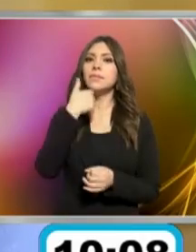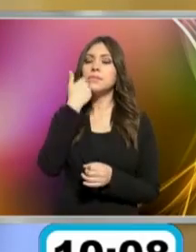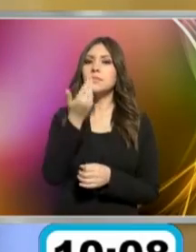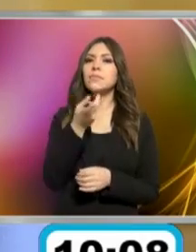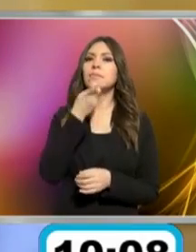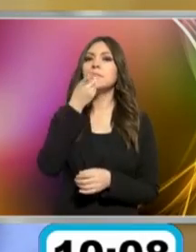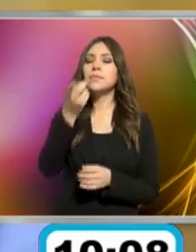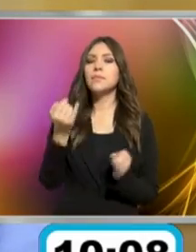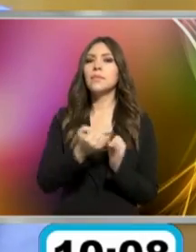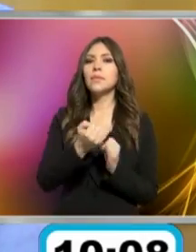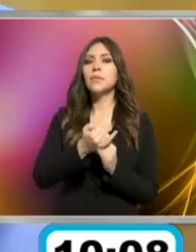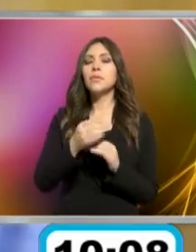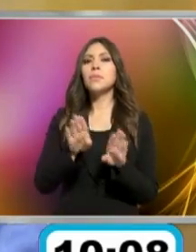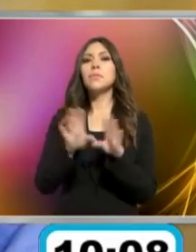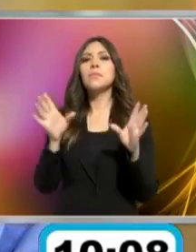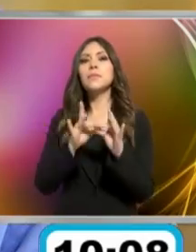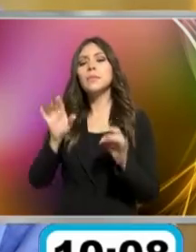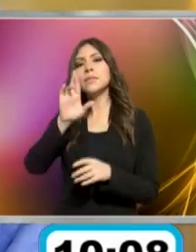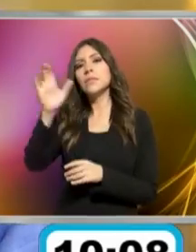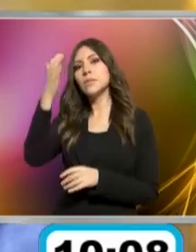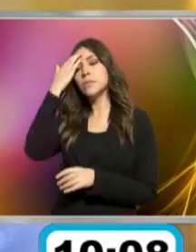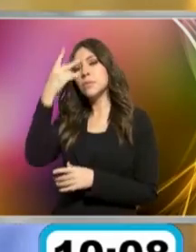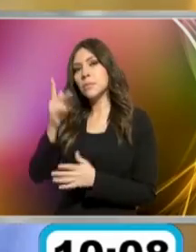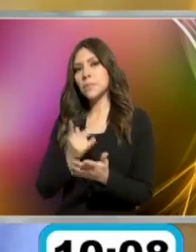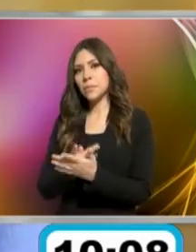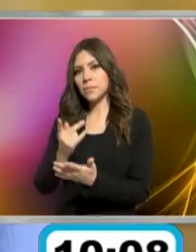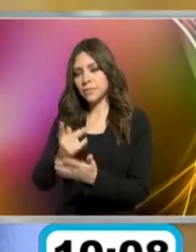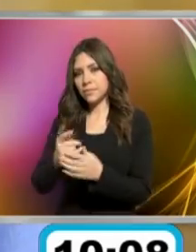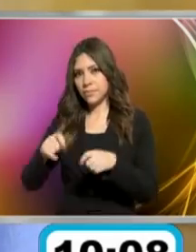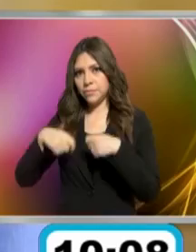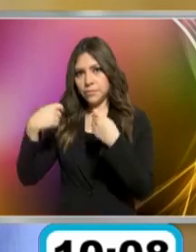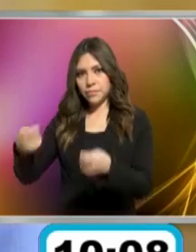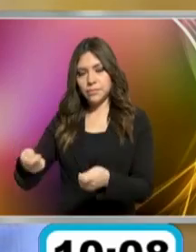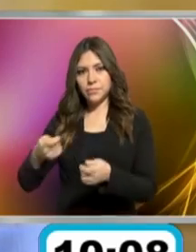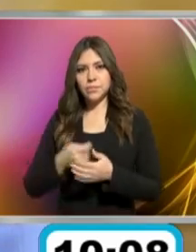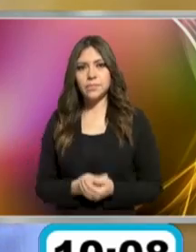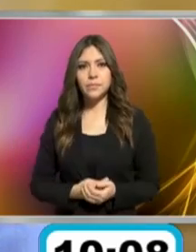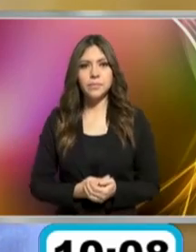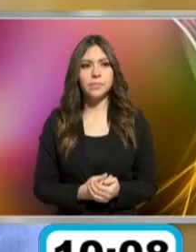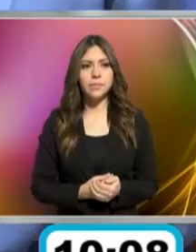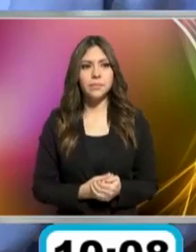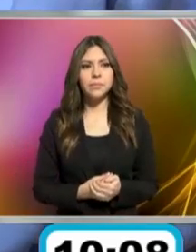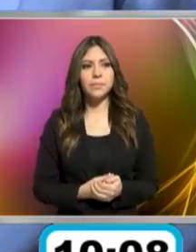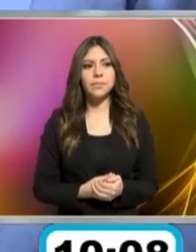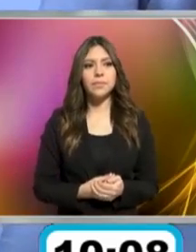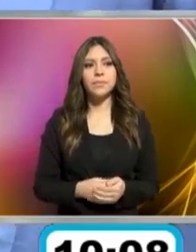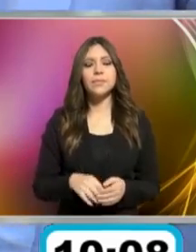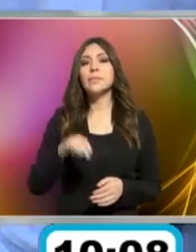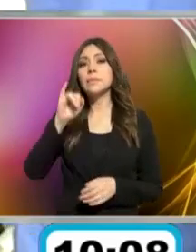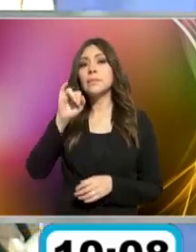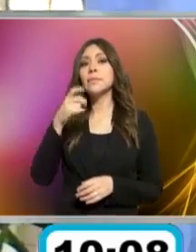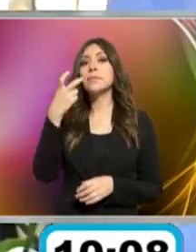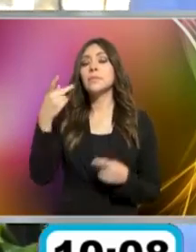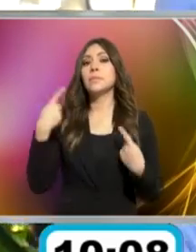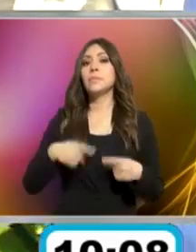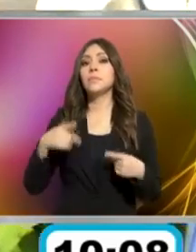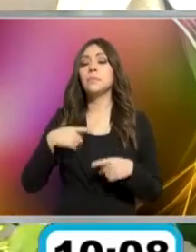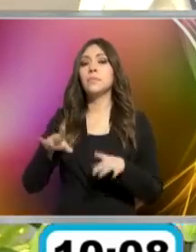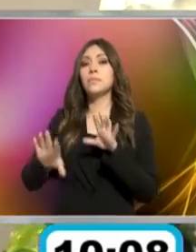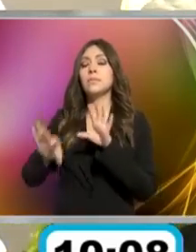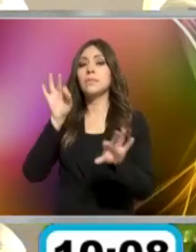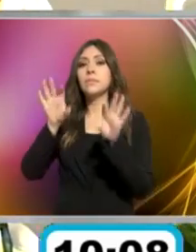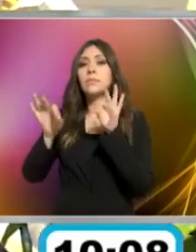este reconocimiento, este premio que te otorgaron. Fue una nominación a los Independent Music Awards a partir de